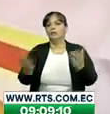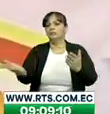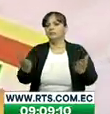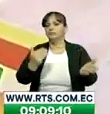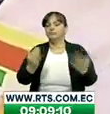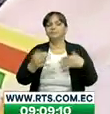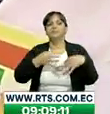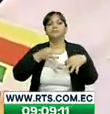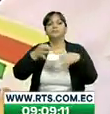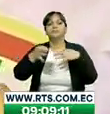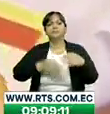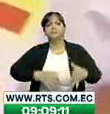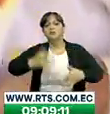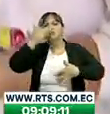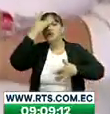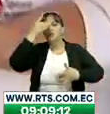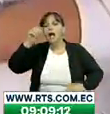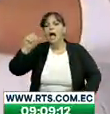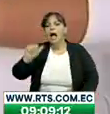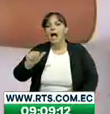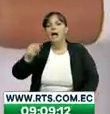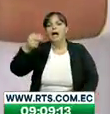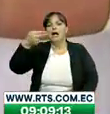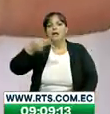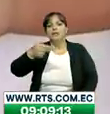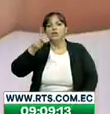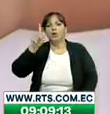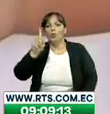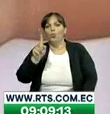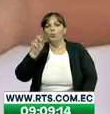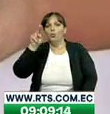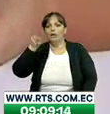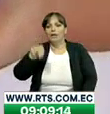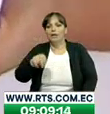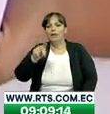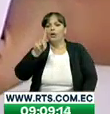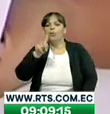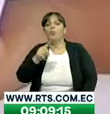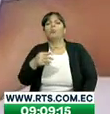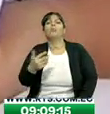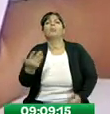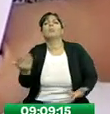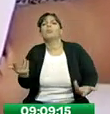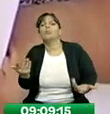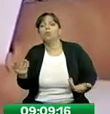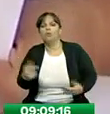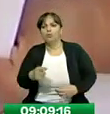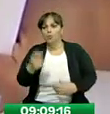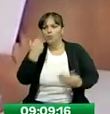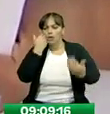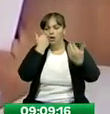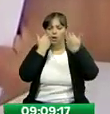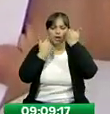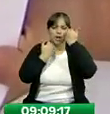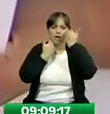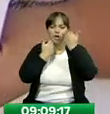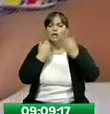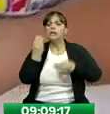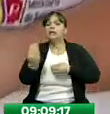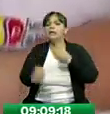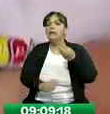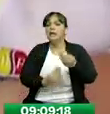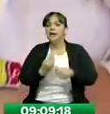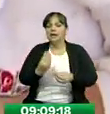a la automedicación y los pasos a seguir para la persona que sospeche que llegue a tener esta pandemia conversamos